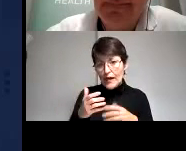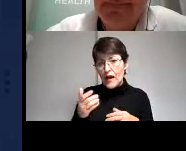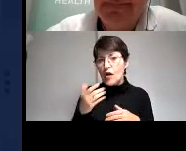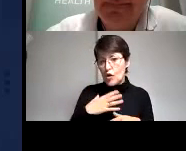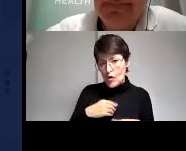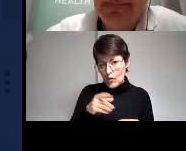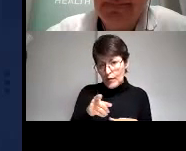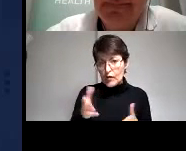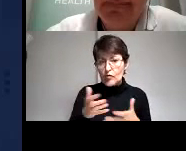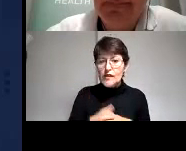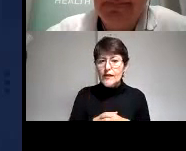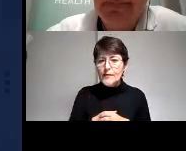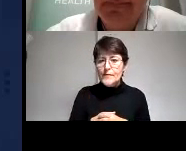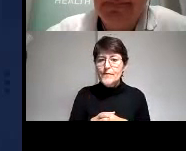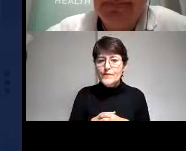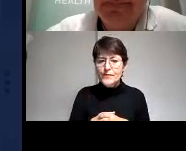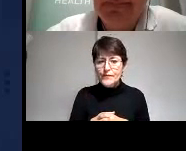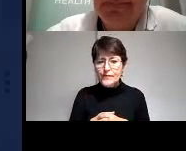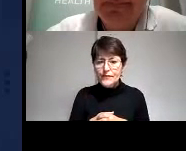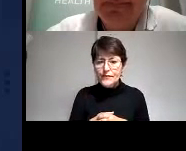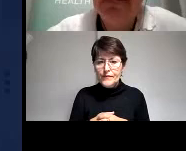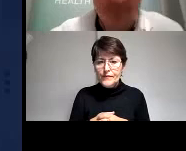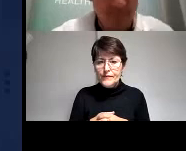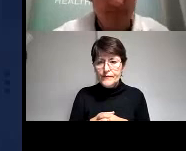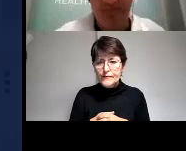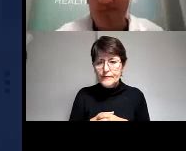producto fantástico de papaya.